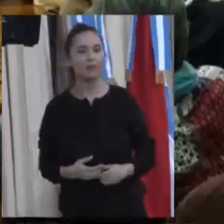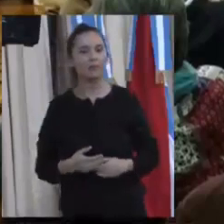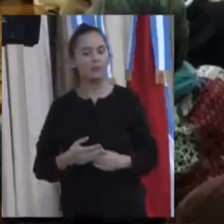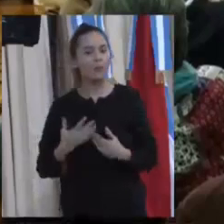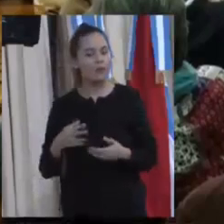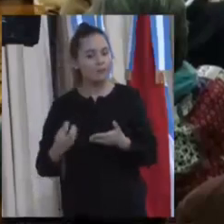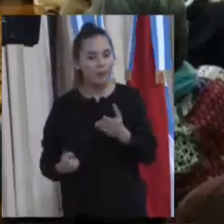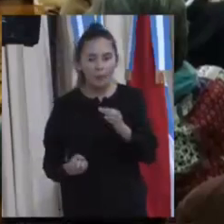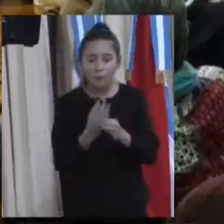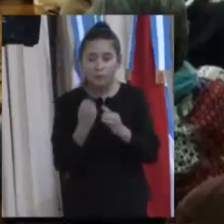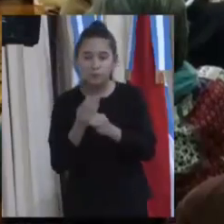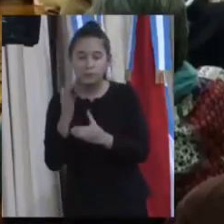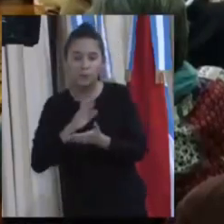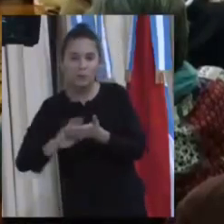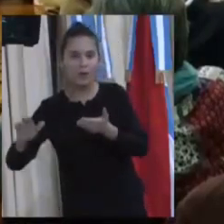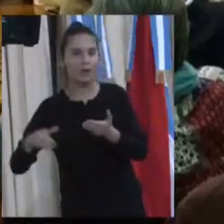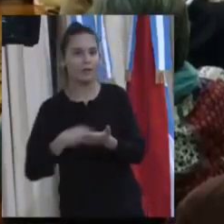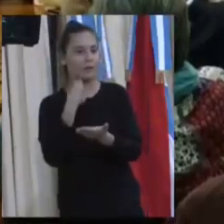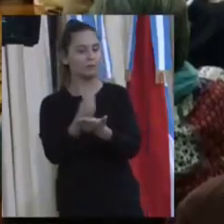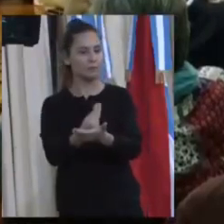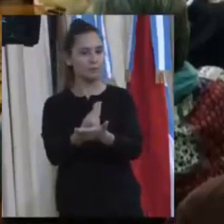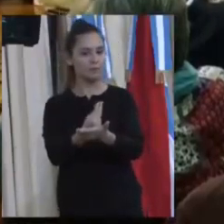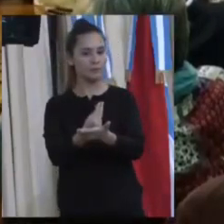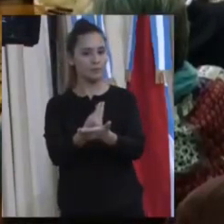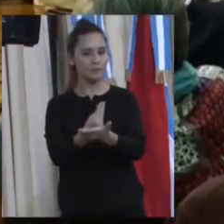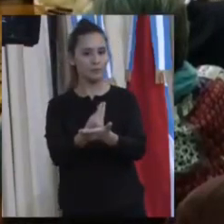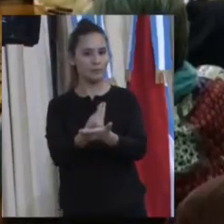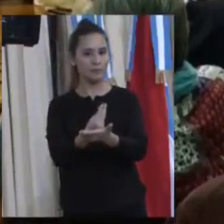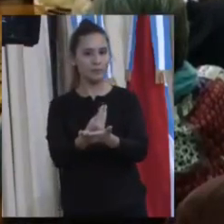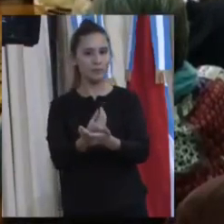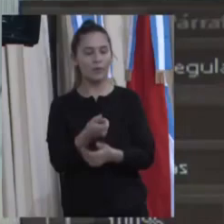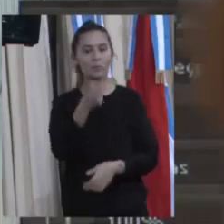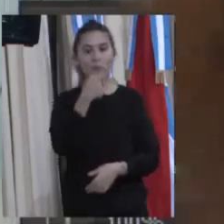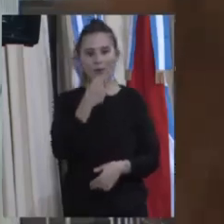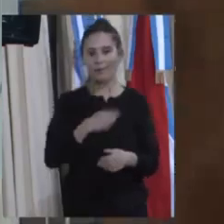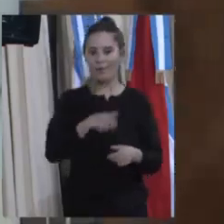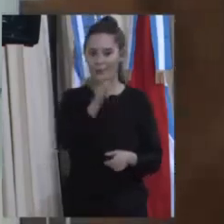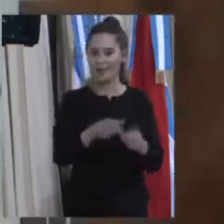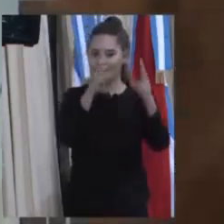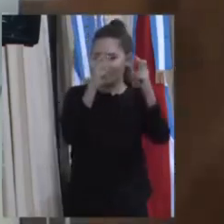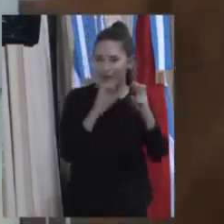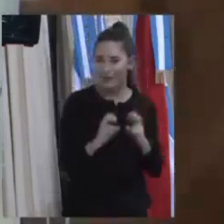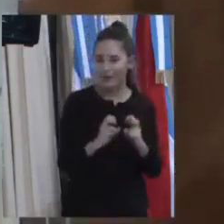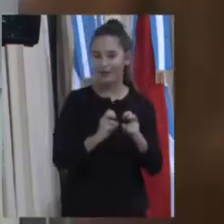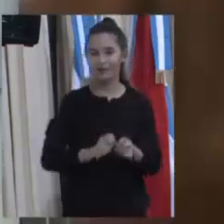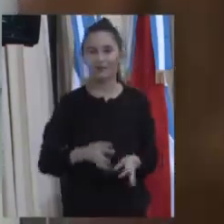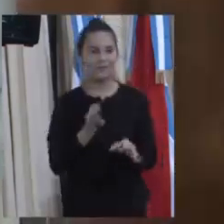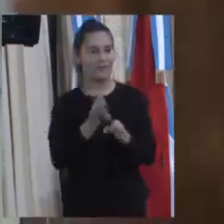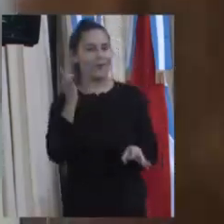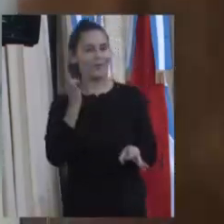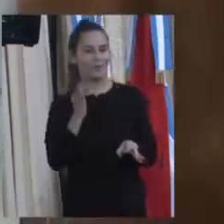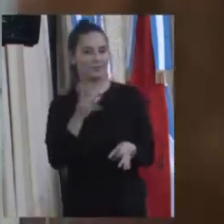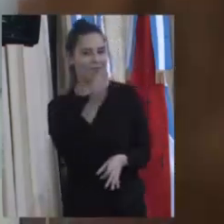nuevos actores que no estaban, como son el peso que tienen los investigadores, o lo que vamos a llamar la